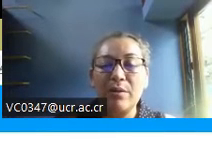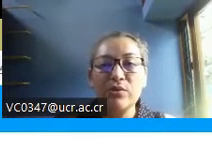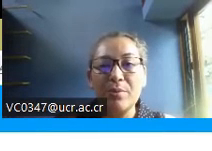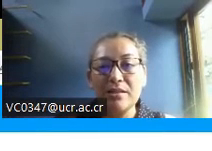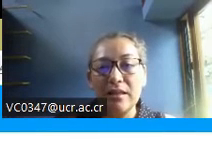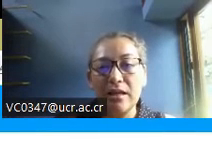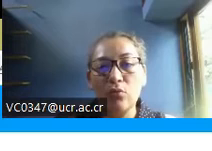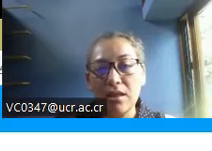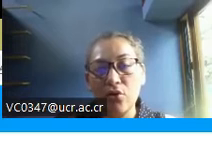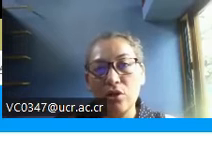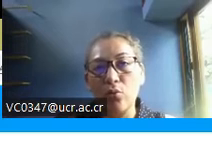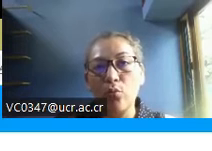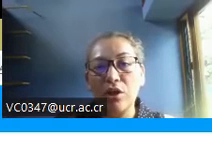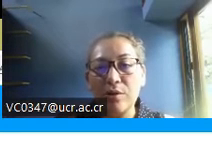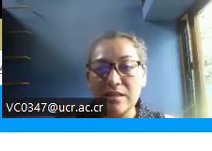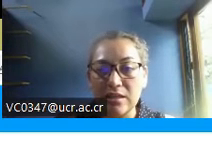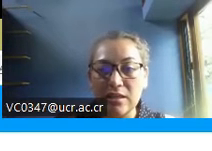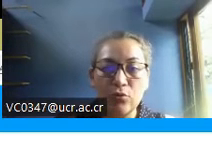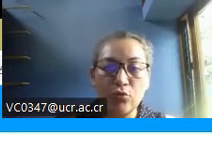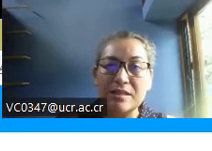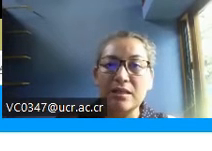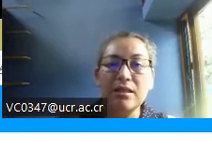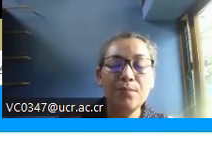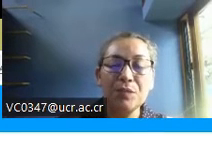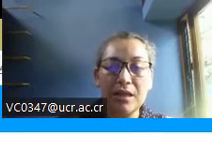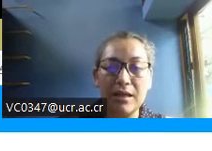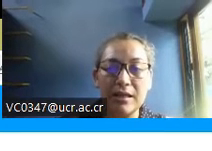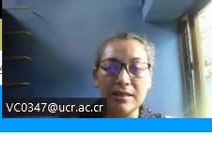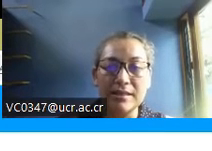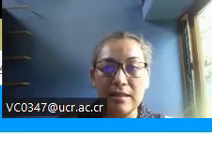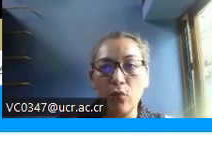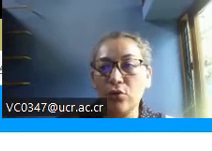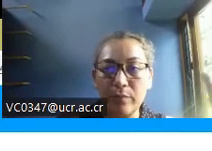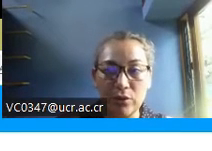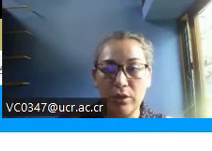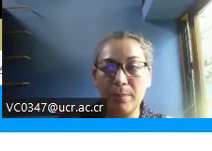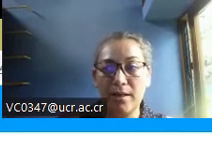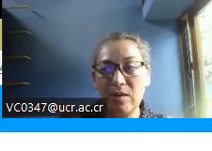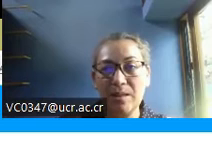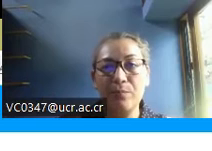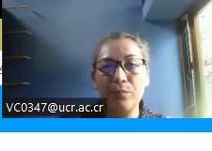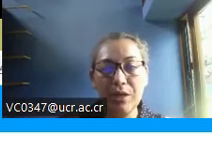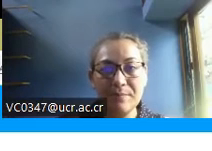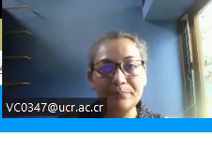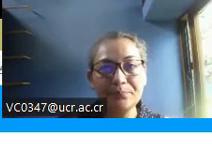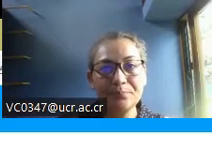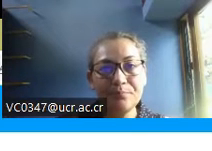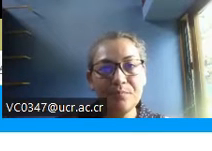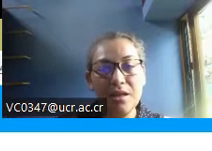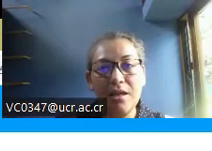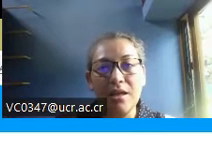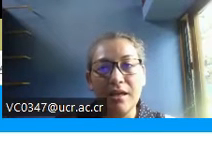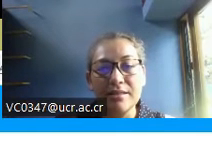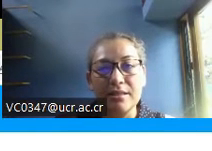nada más vamos a presentar un video de un modelo a seguir, un rol a seguir, un mentor o mentora para la vida, ¿ok?